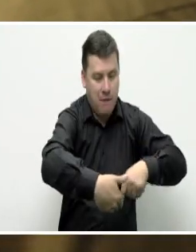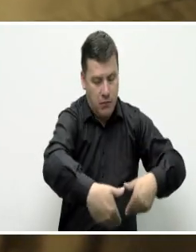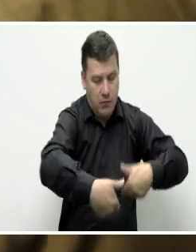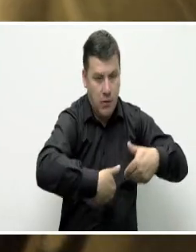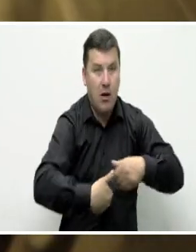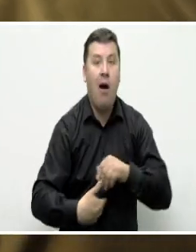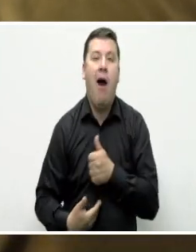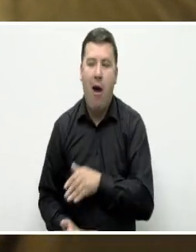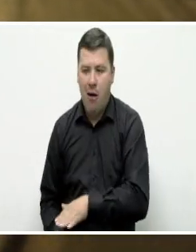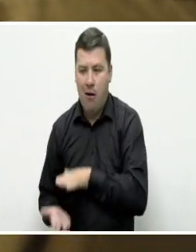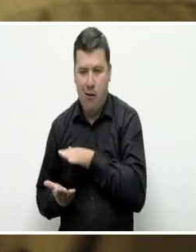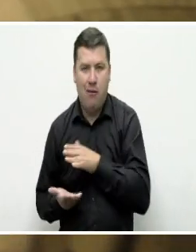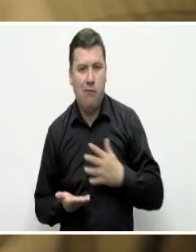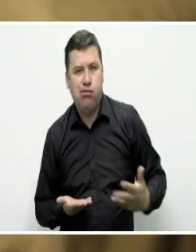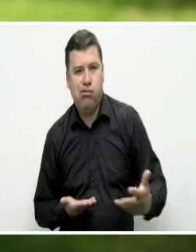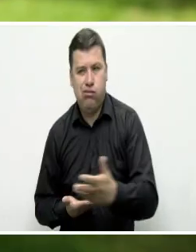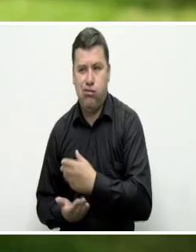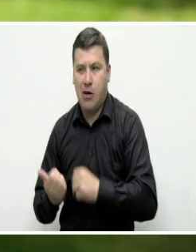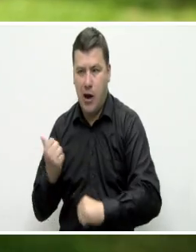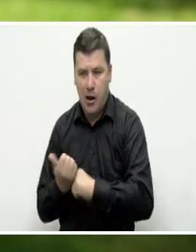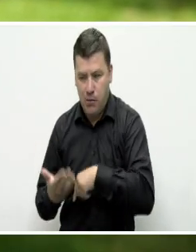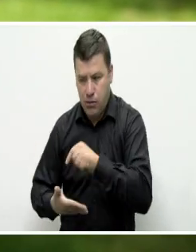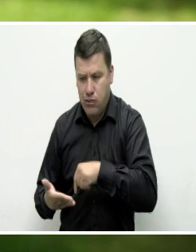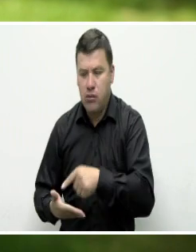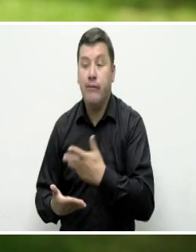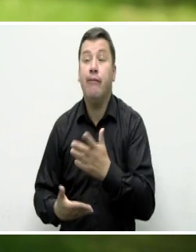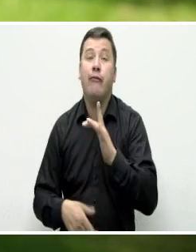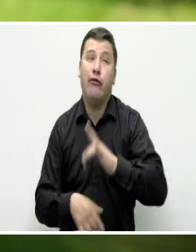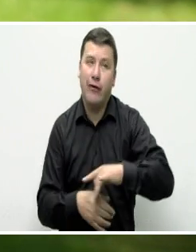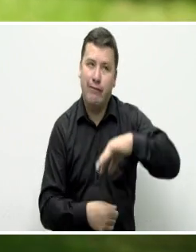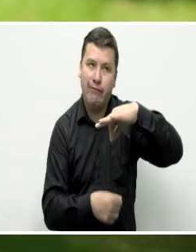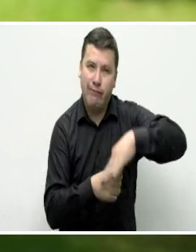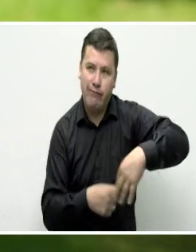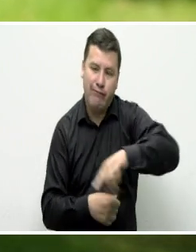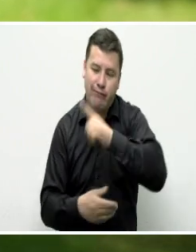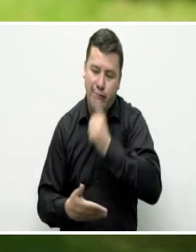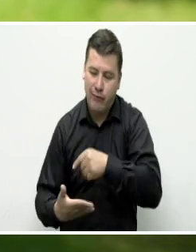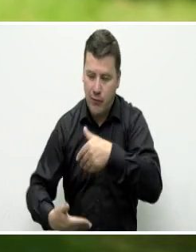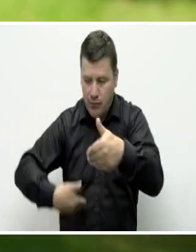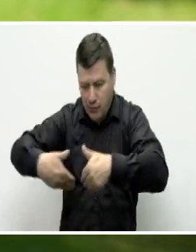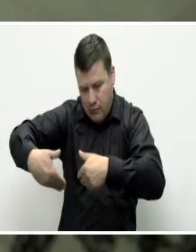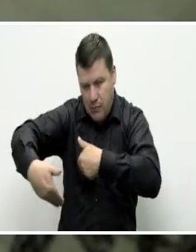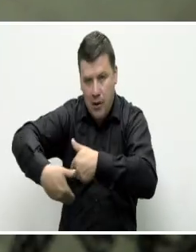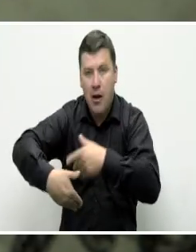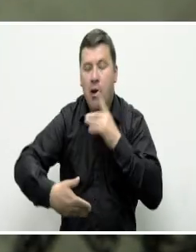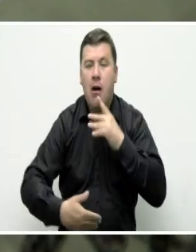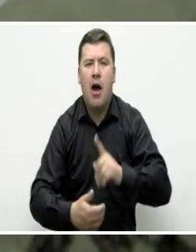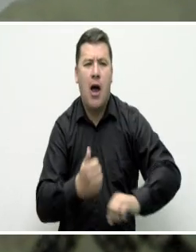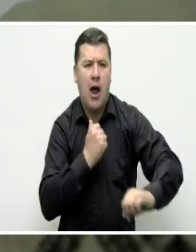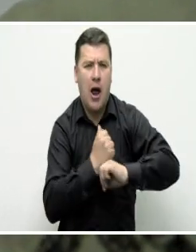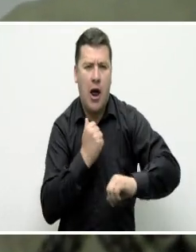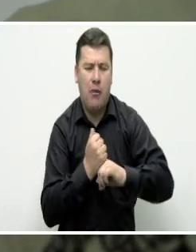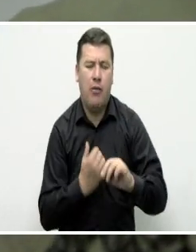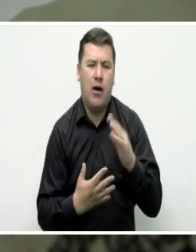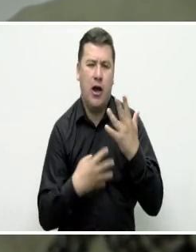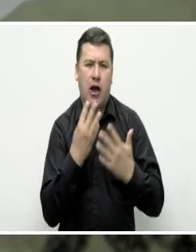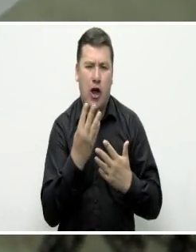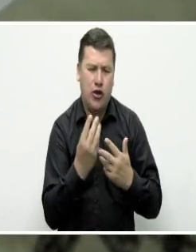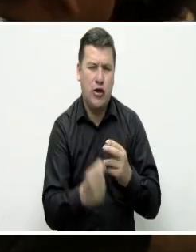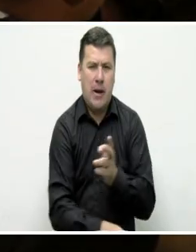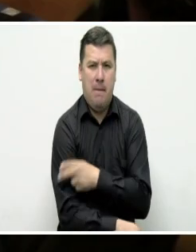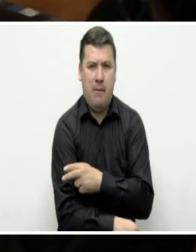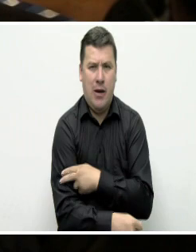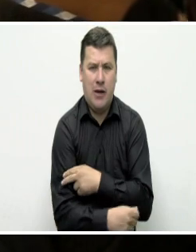encuentran en proceso de recolección de apoyos. Es importante resaltar que en esta vigencia se revisaron los apoyos de 14 comités promotores que